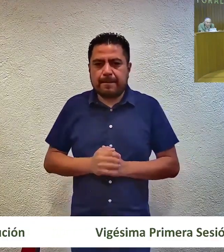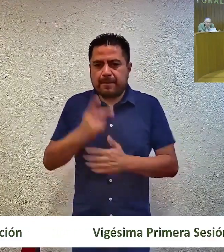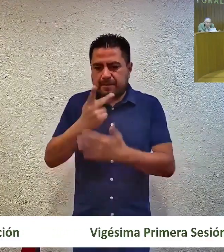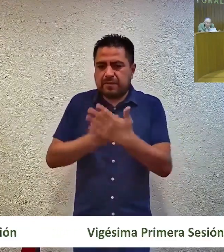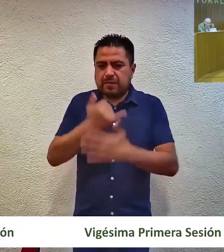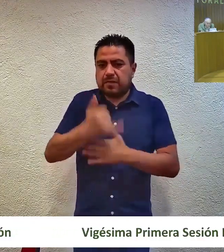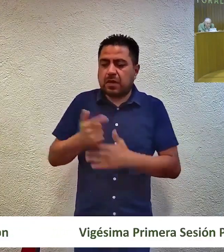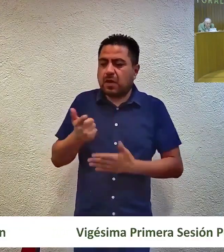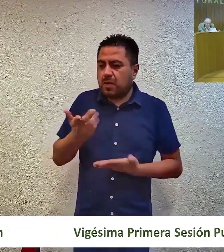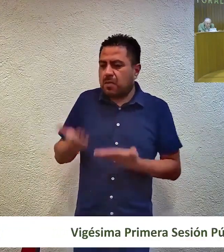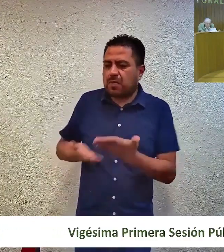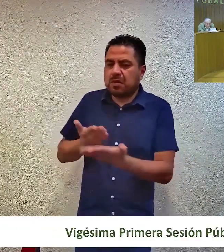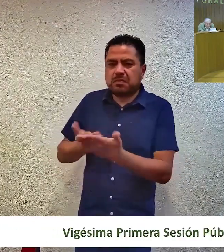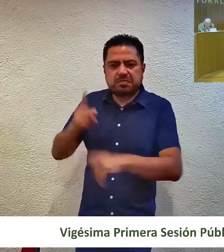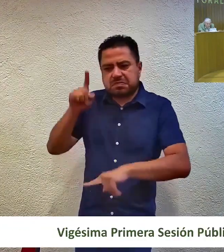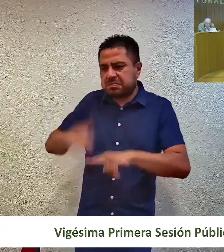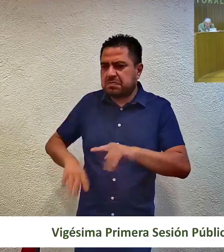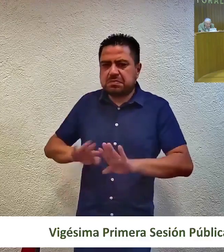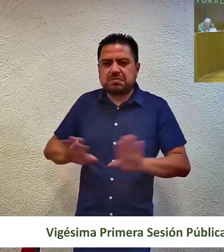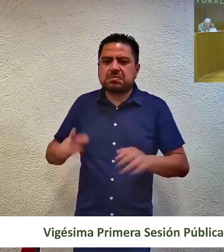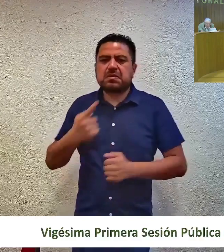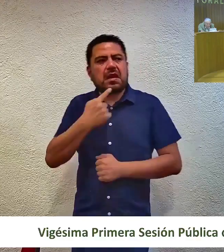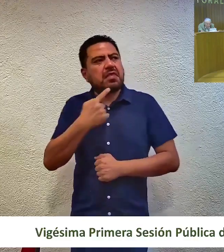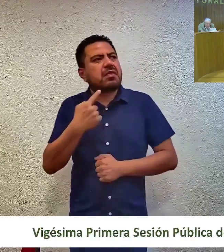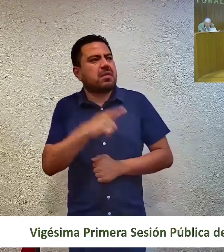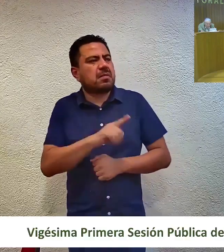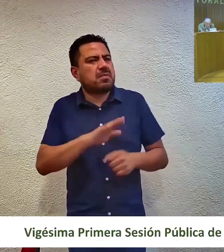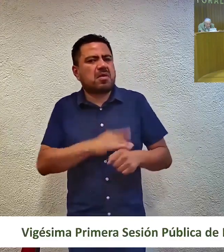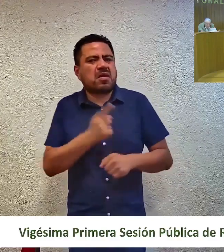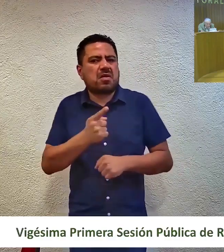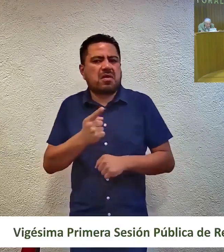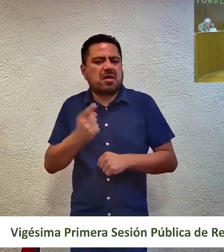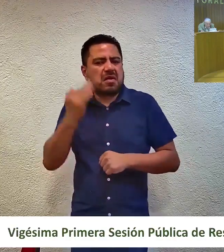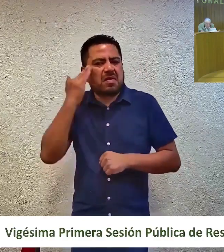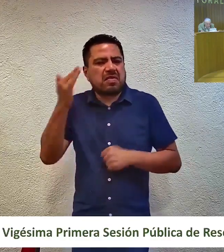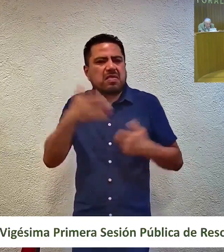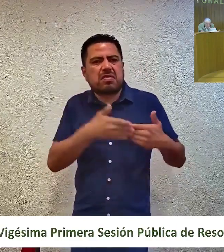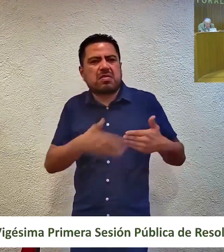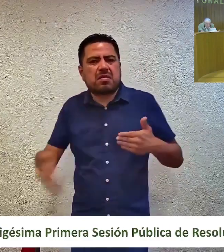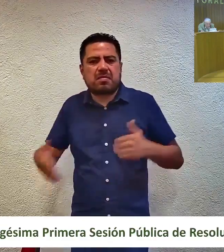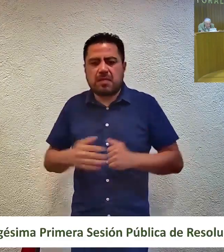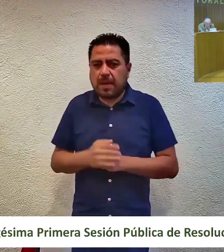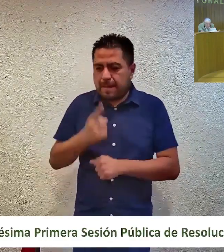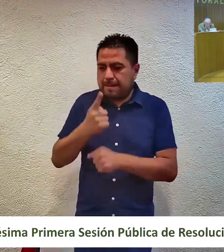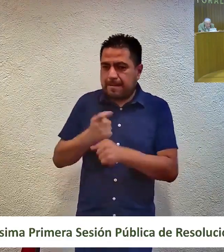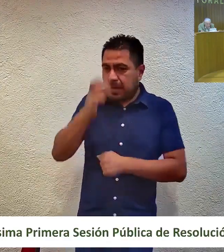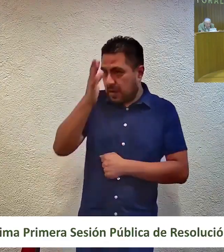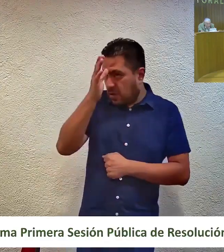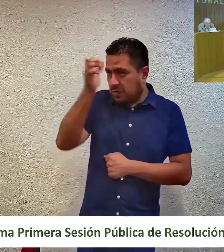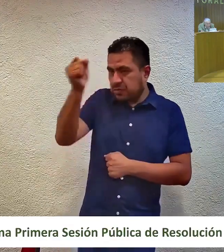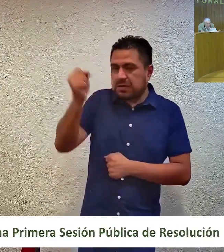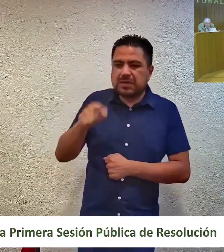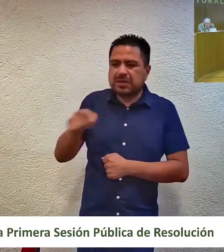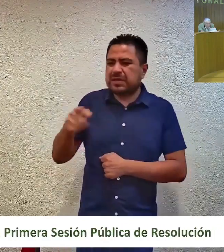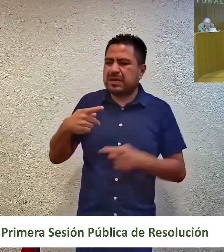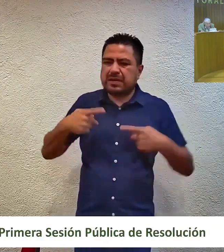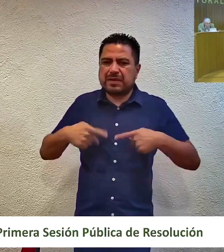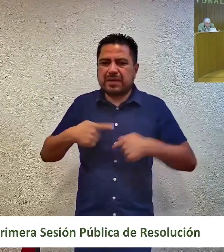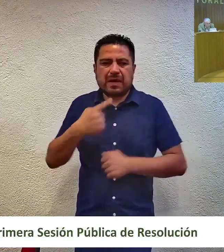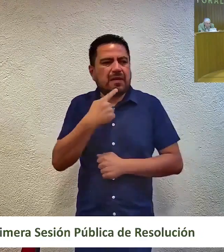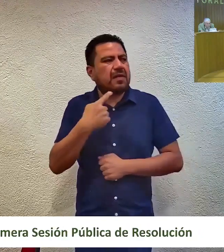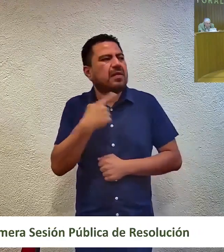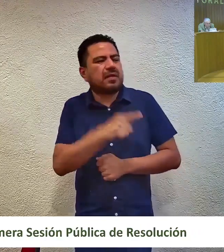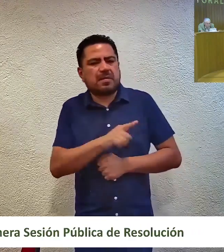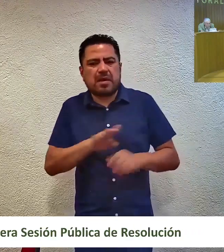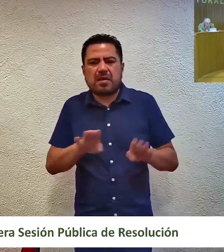se propone desechar de plano la demanda por resultar extemporánea. El primer concepto de agravio, las y los denunciantes lo hacen consistir